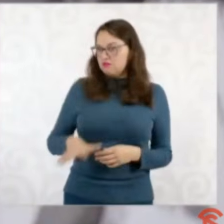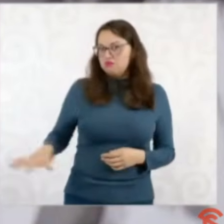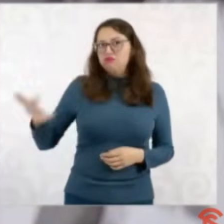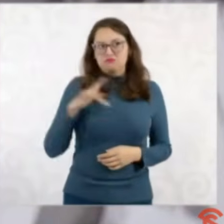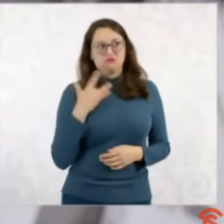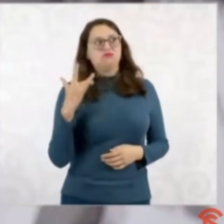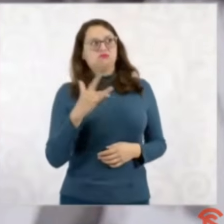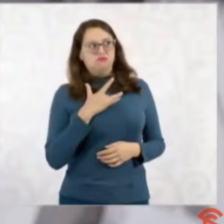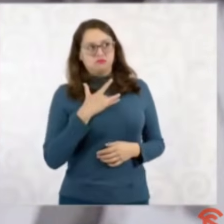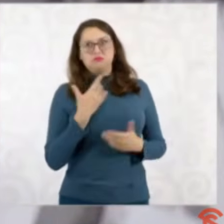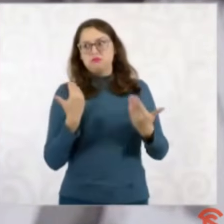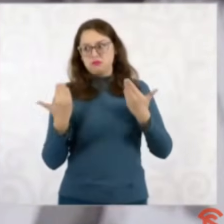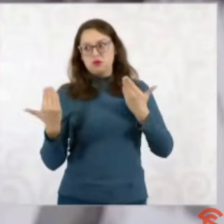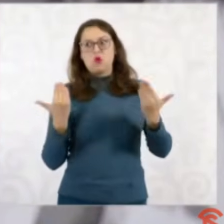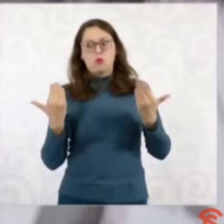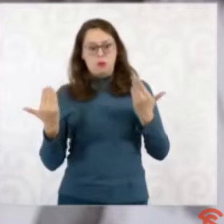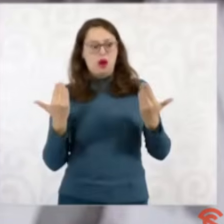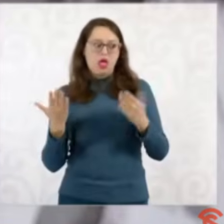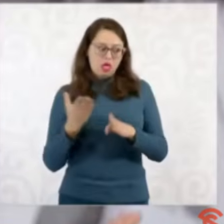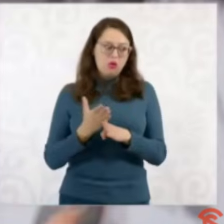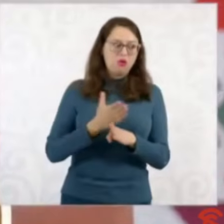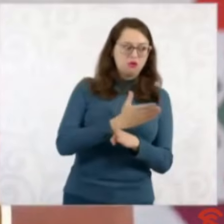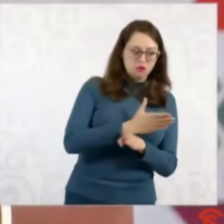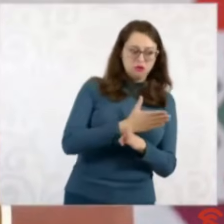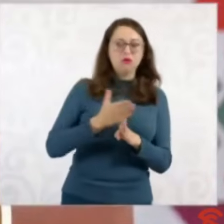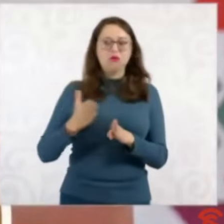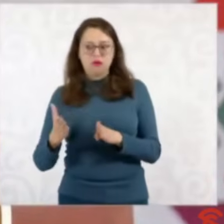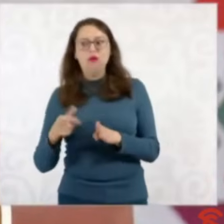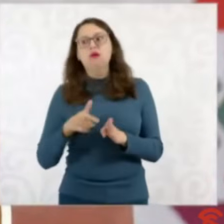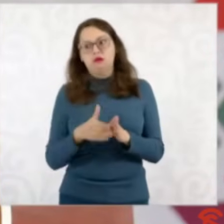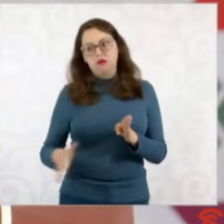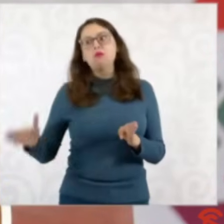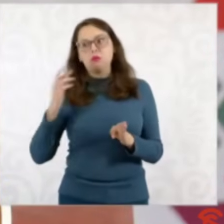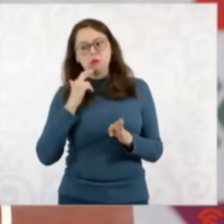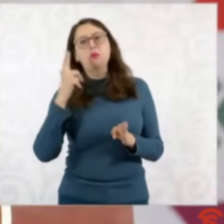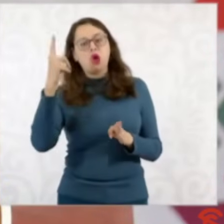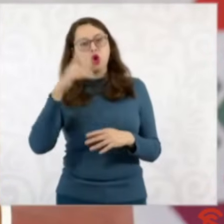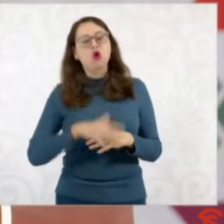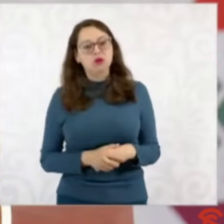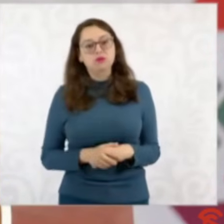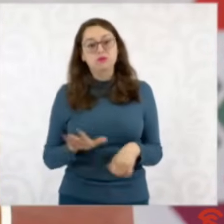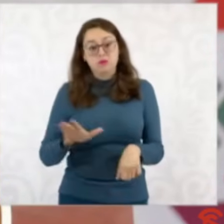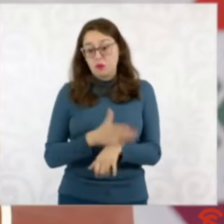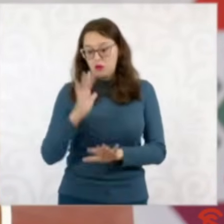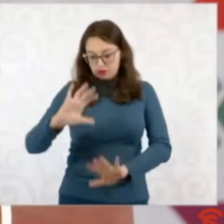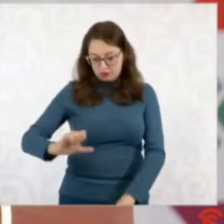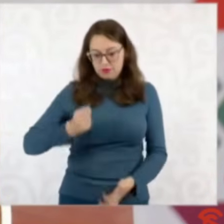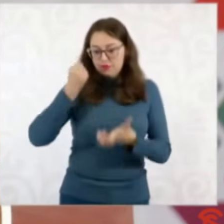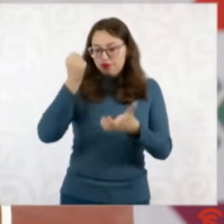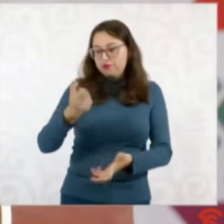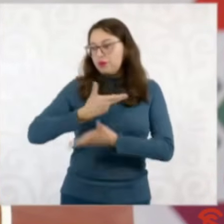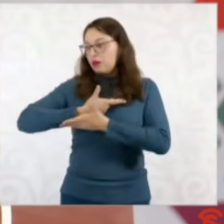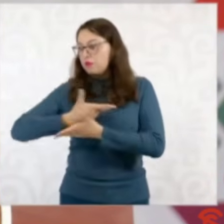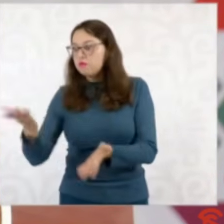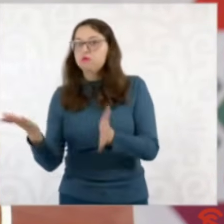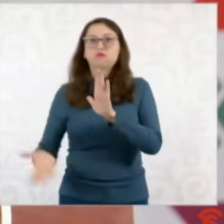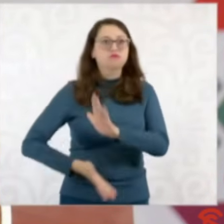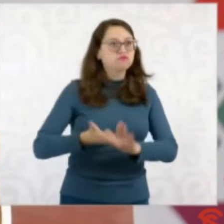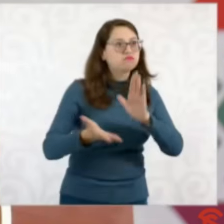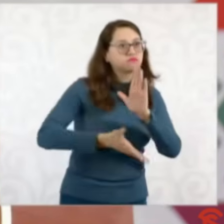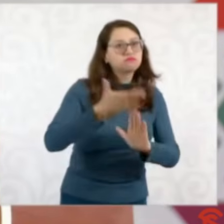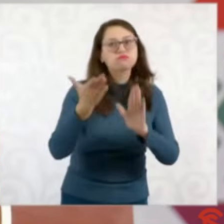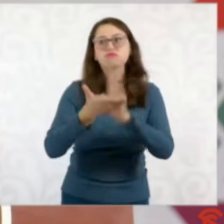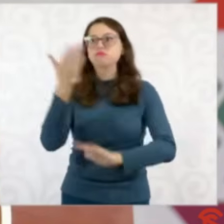Porque el recurso público se le regresa al pueblo, en obras públicas y en programas de bienestar, en educación y en salud,